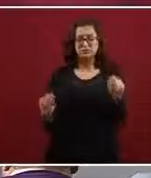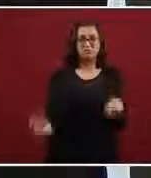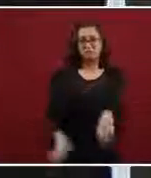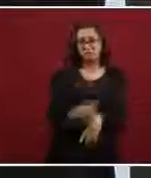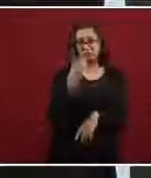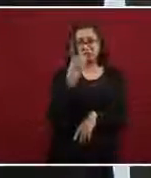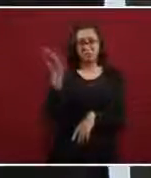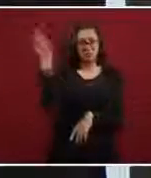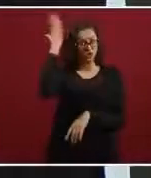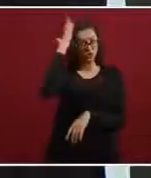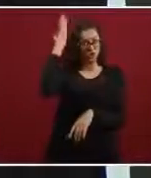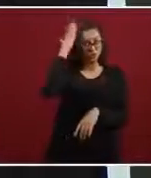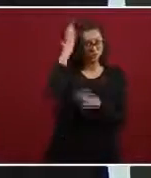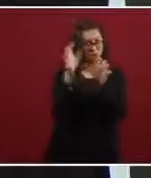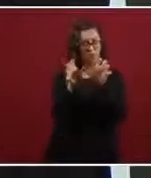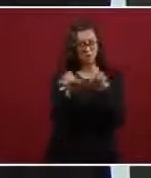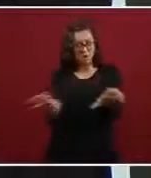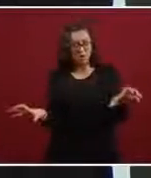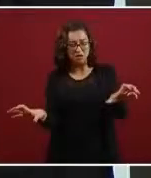caudillos.